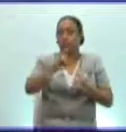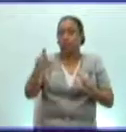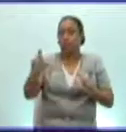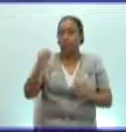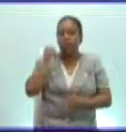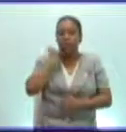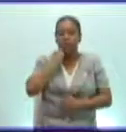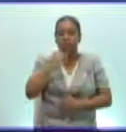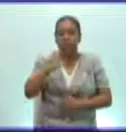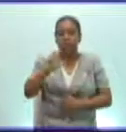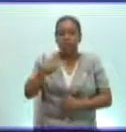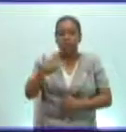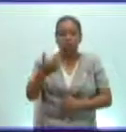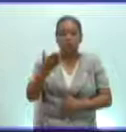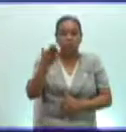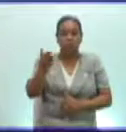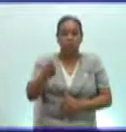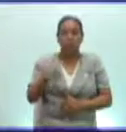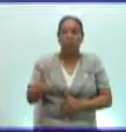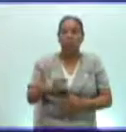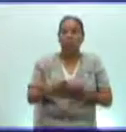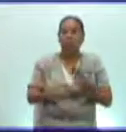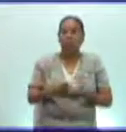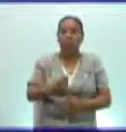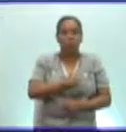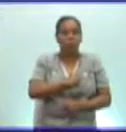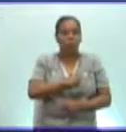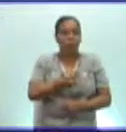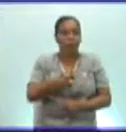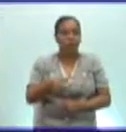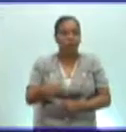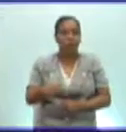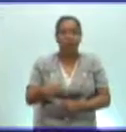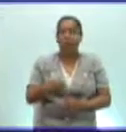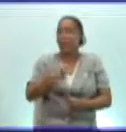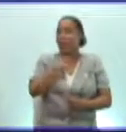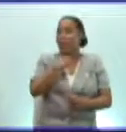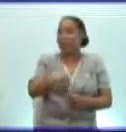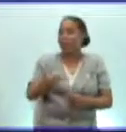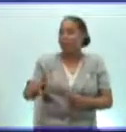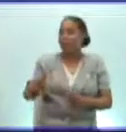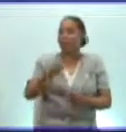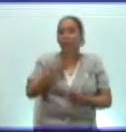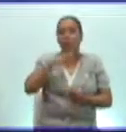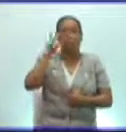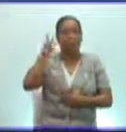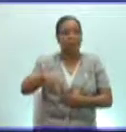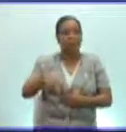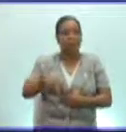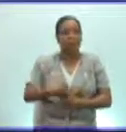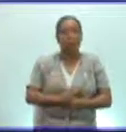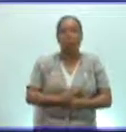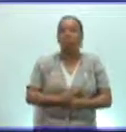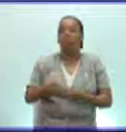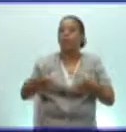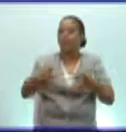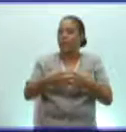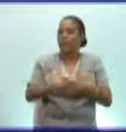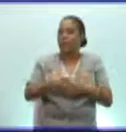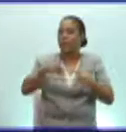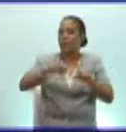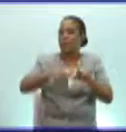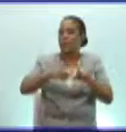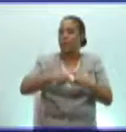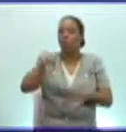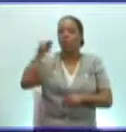además, cuando vayamos a hacer cualquier tipo de instrumento evaluativo, será con los contenidos que están descritos en este